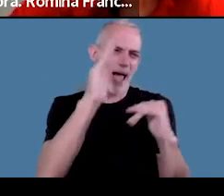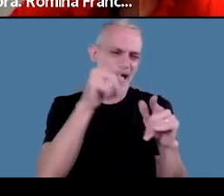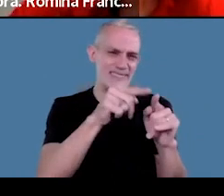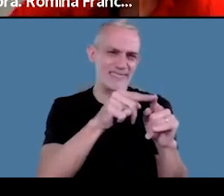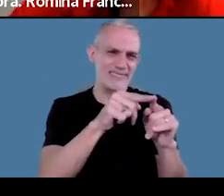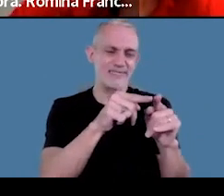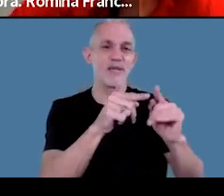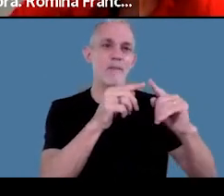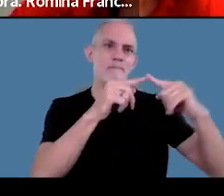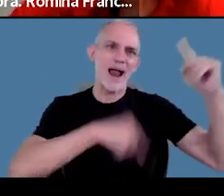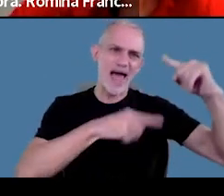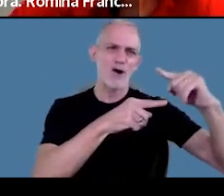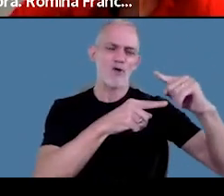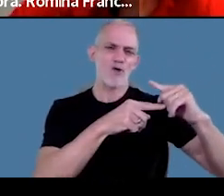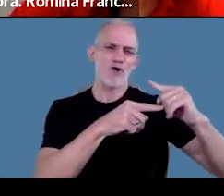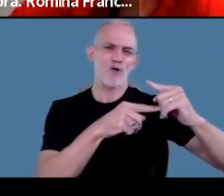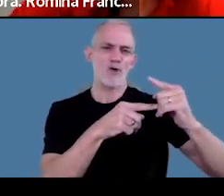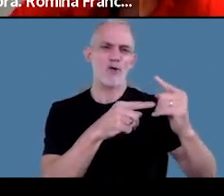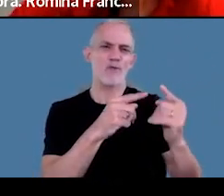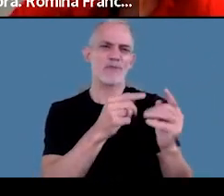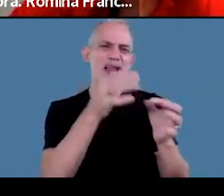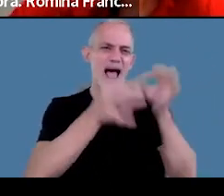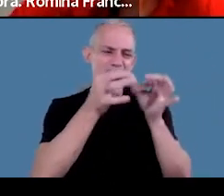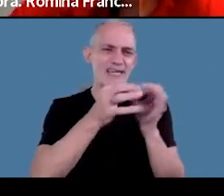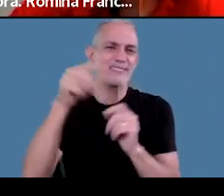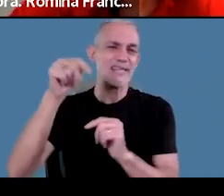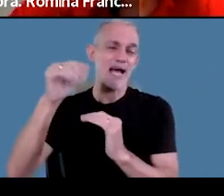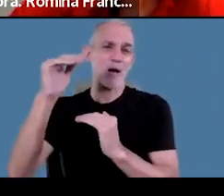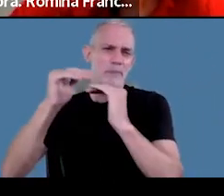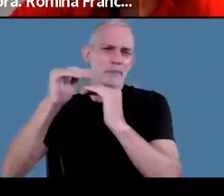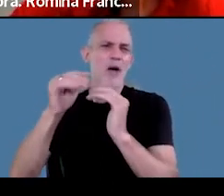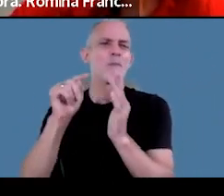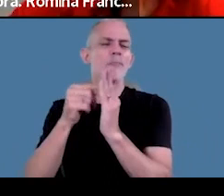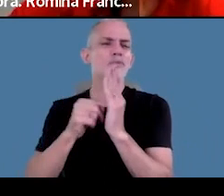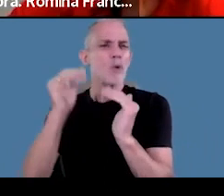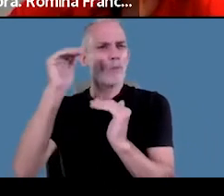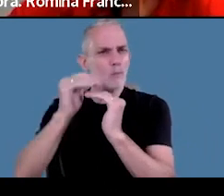más extenso el análisis. Acá tenemos poquitos puntos.